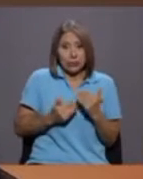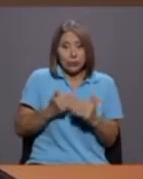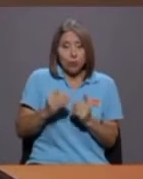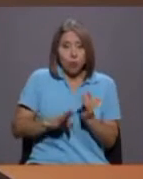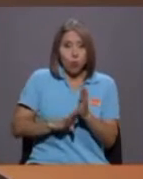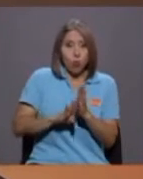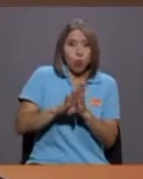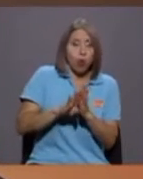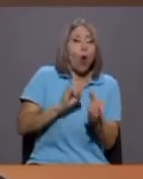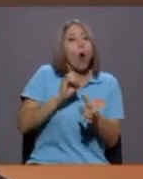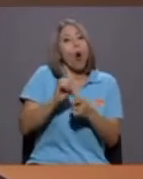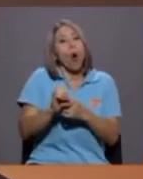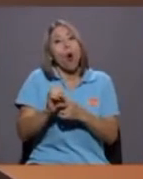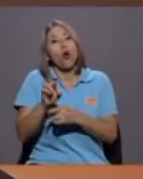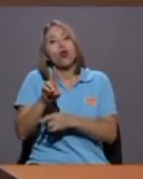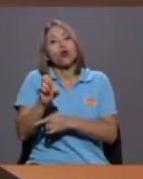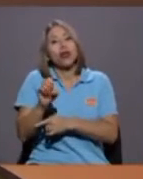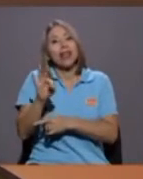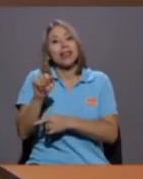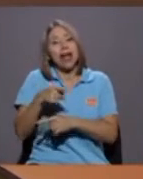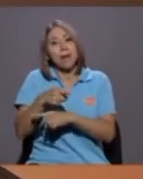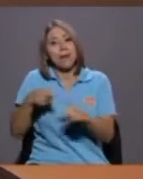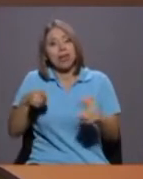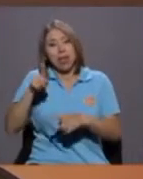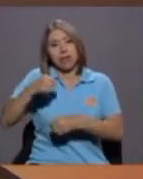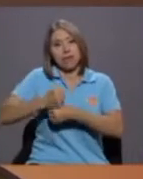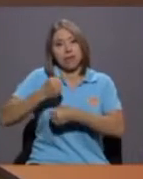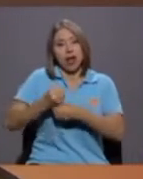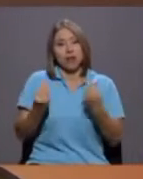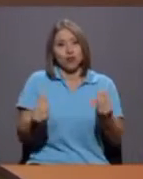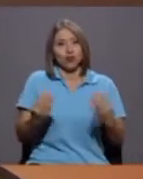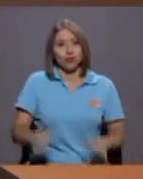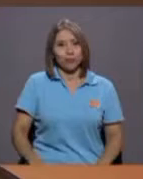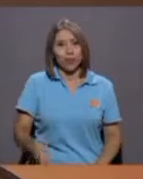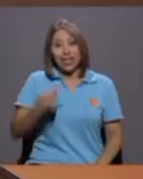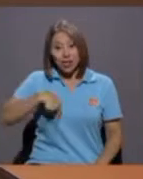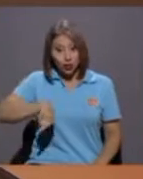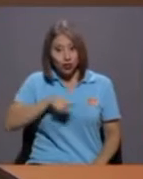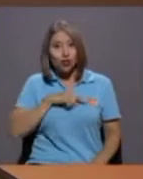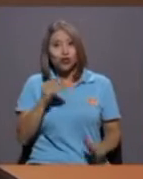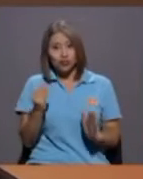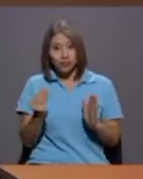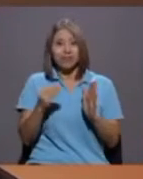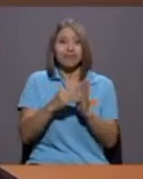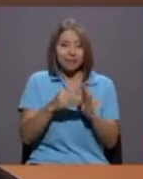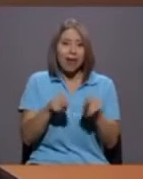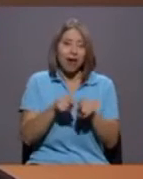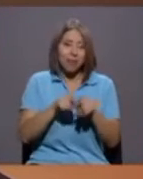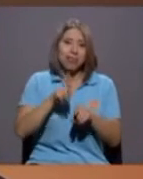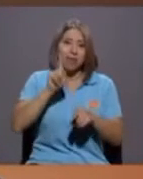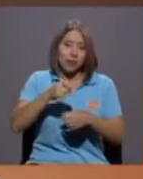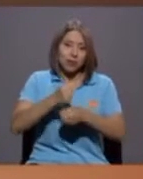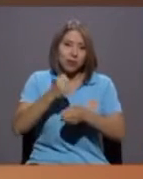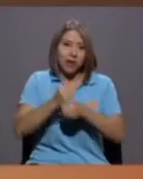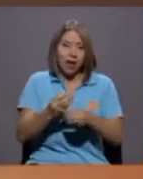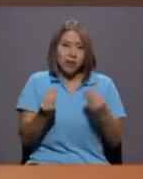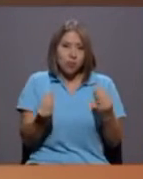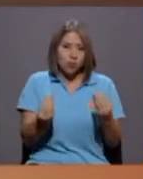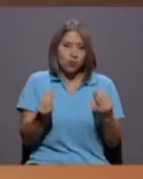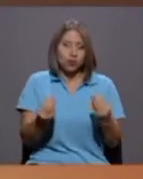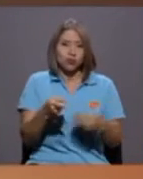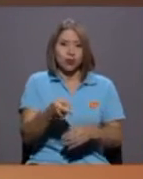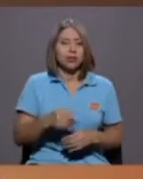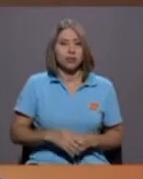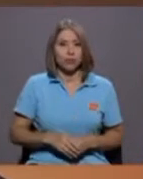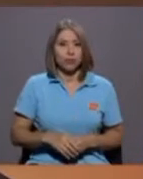renta media tienen que trabajar mucho. Digo, y más, vamos a ponernos en esa lista. Tenemos que trabajar mucho en eso,